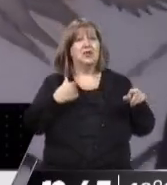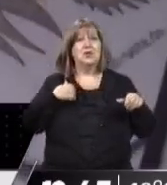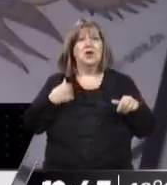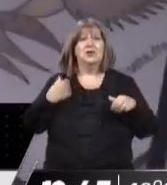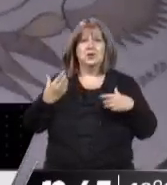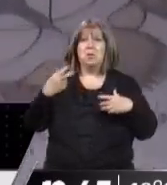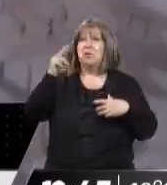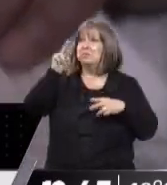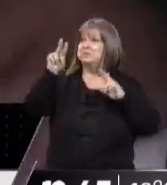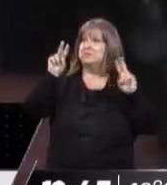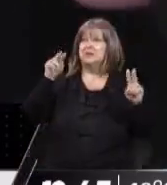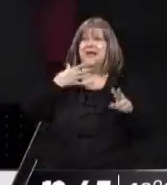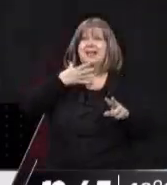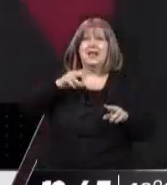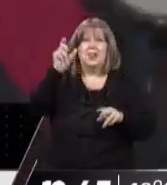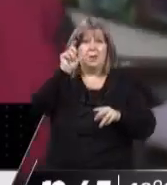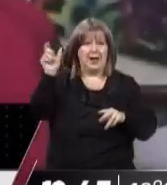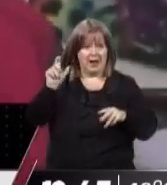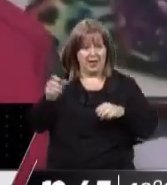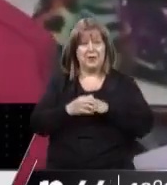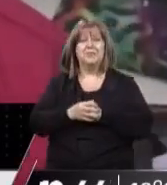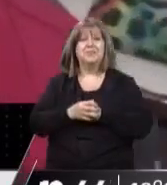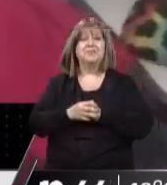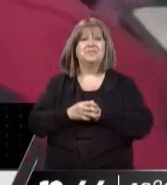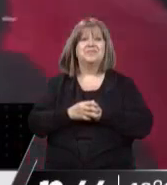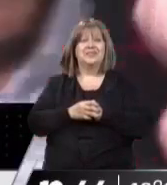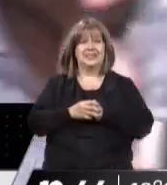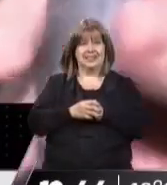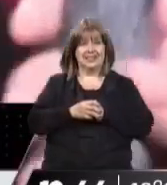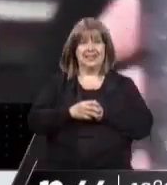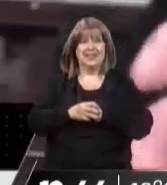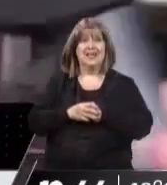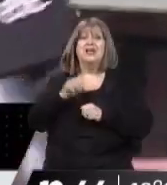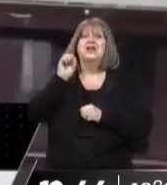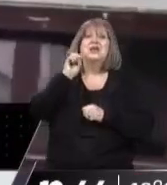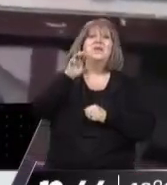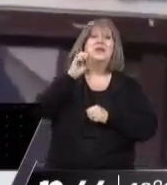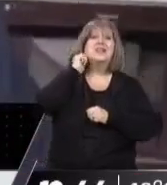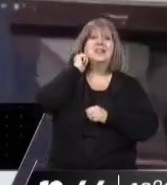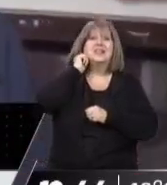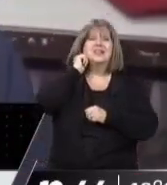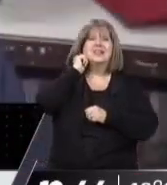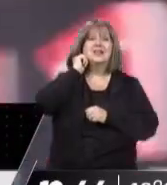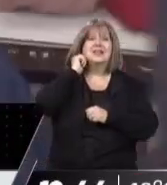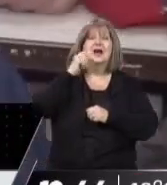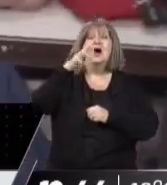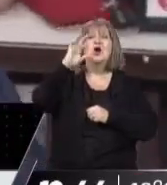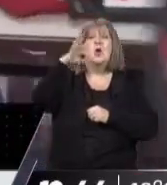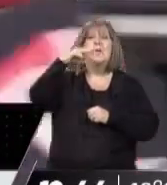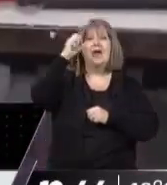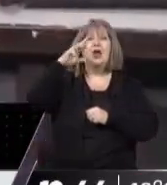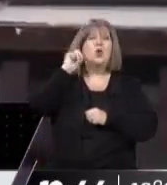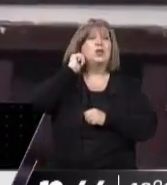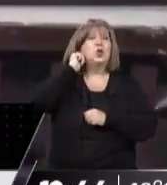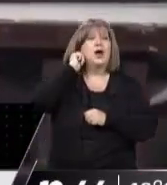señor, y prendo. El más grande de este, el más grande, como digo Maradona, ¿tu nombre? Isidro Romero. ¿Cuántos años,